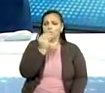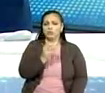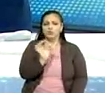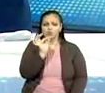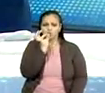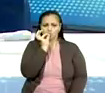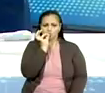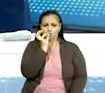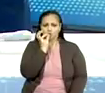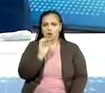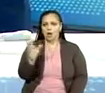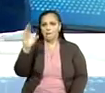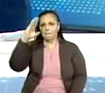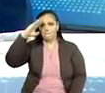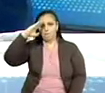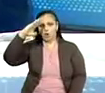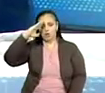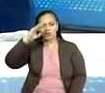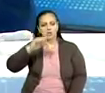Entonces,